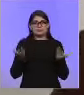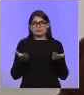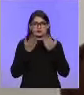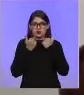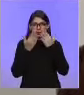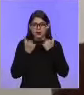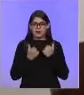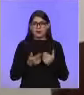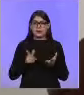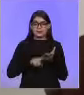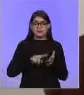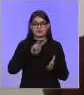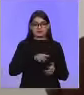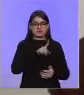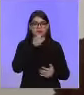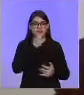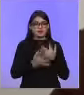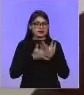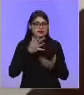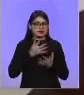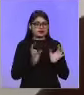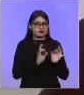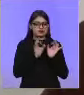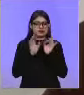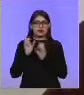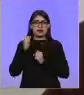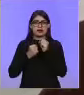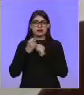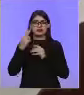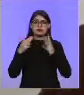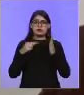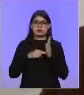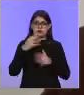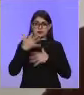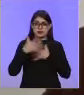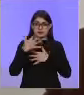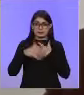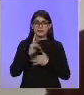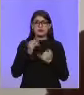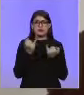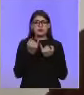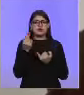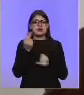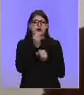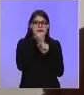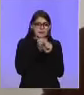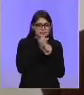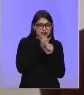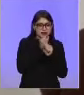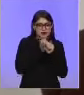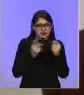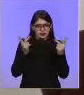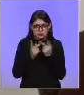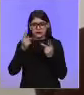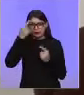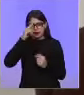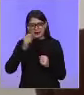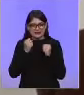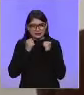hechos ocurrieron en 2015, también cabe decir que se necesita la investigación correspondiente para estar seguros